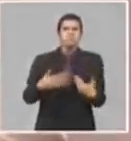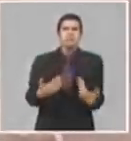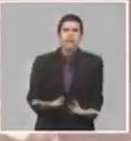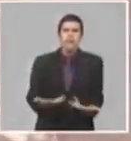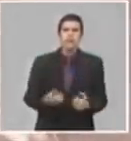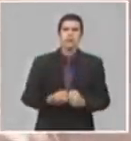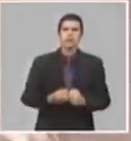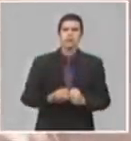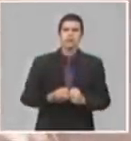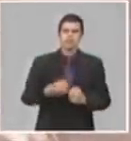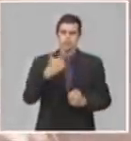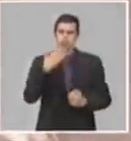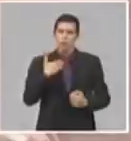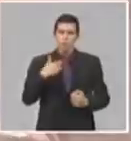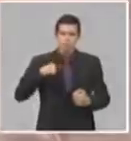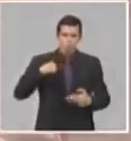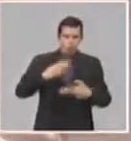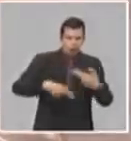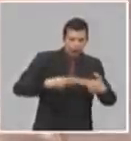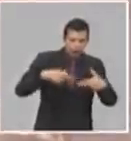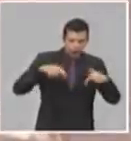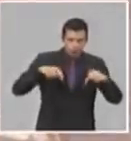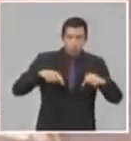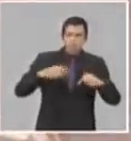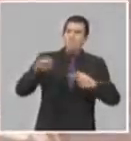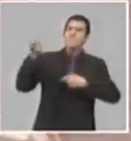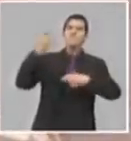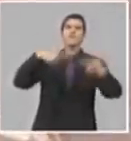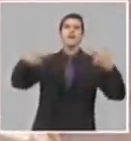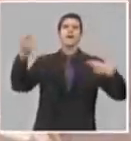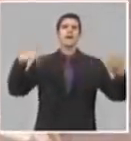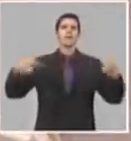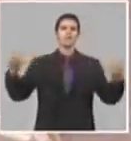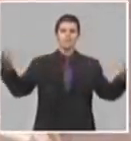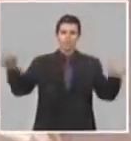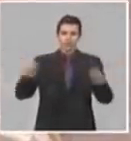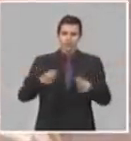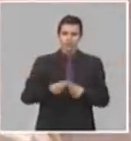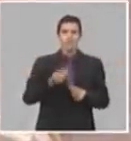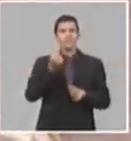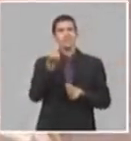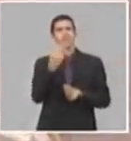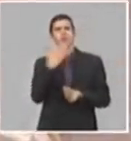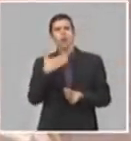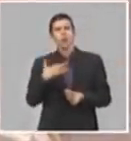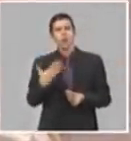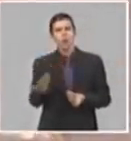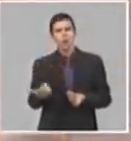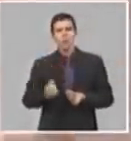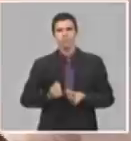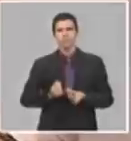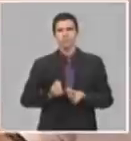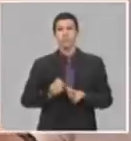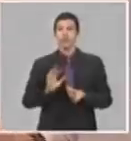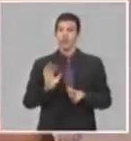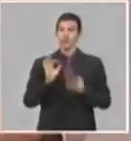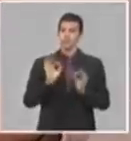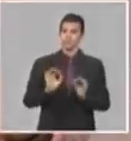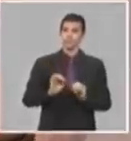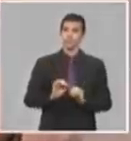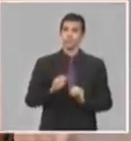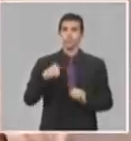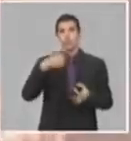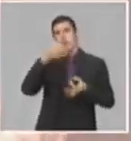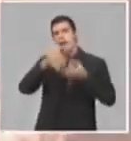sector estatal. Y esta medida que voy a explicar ahora con un poco más de detalle nos lleva a que